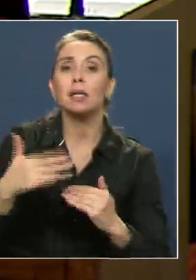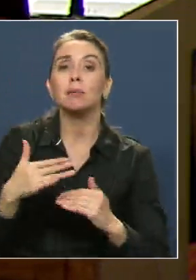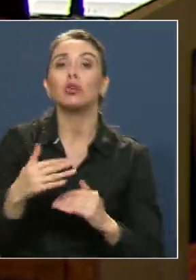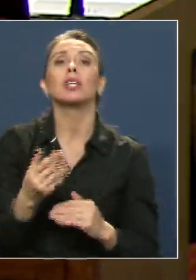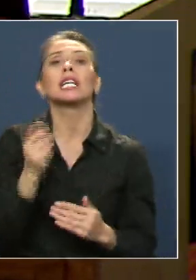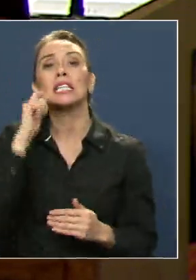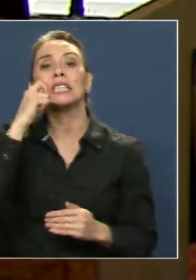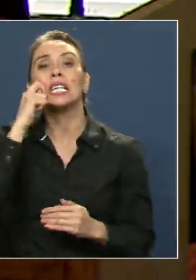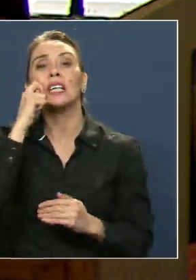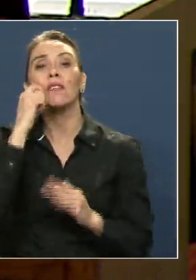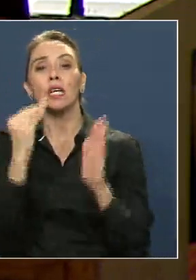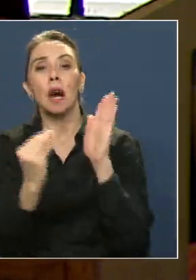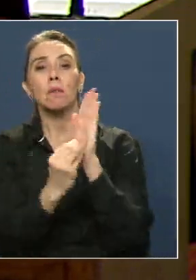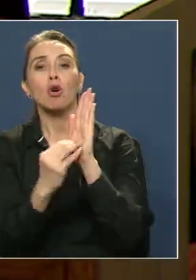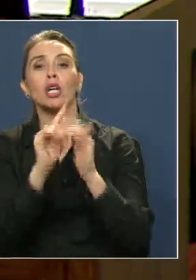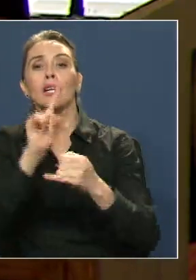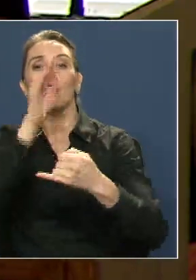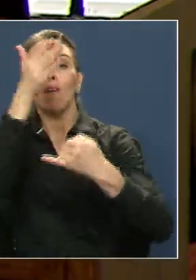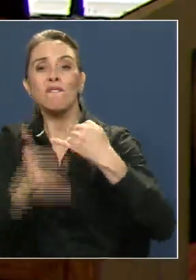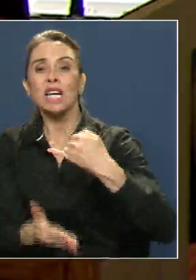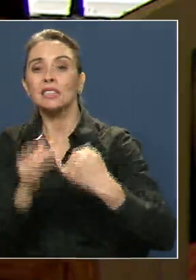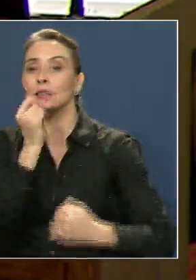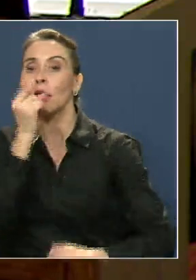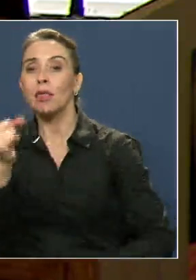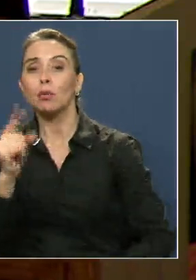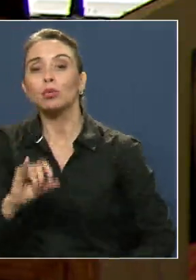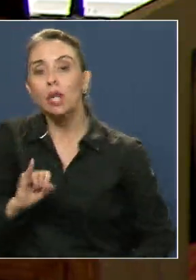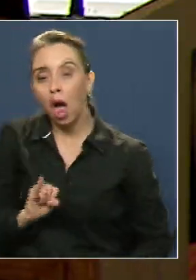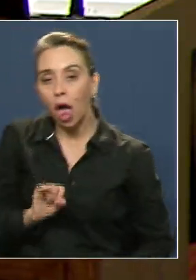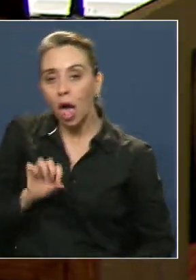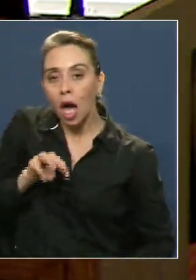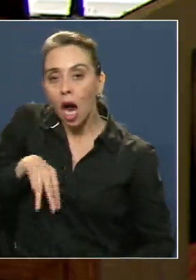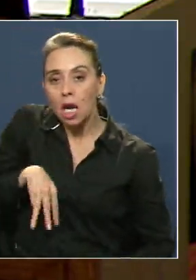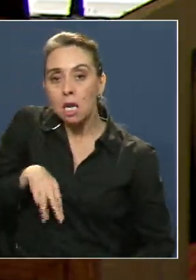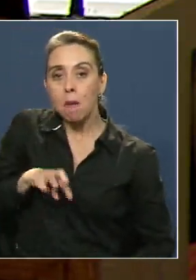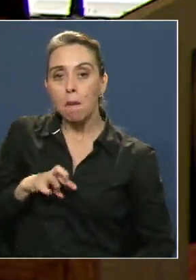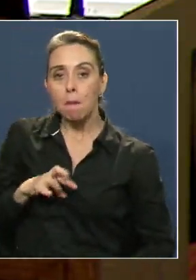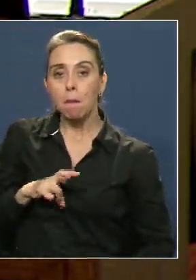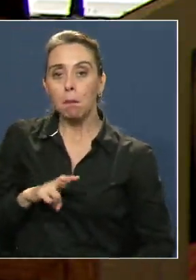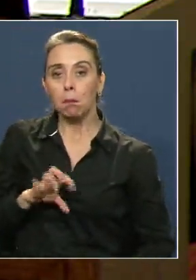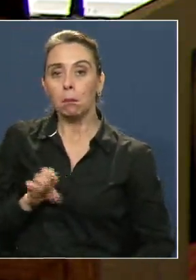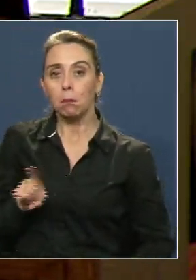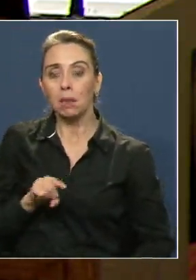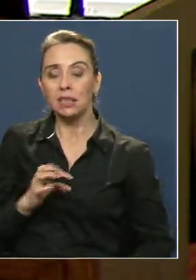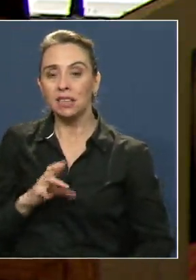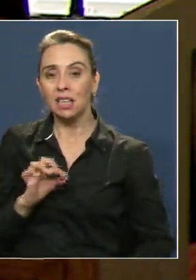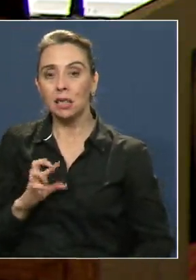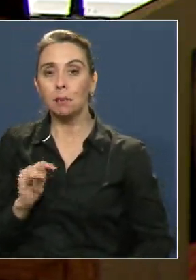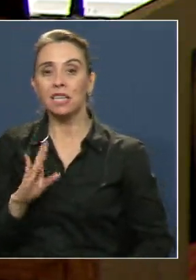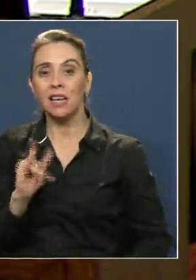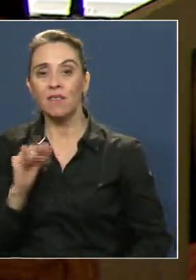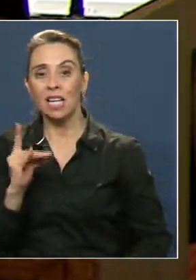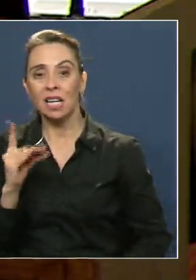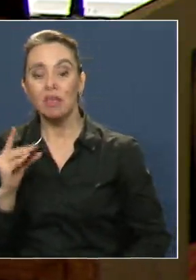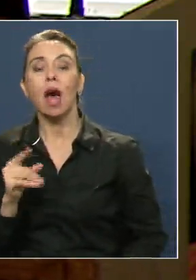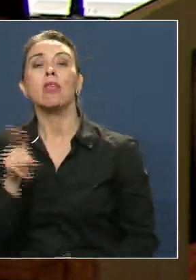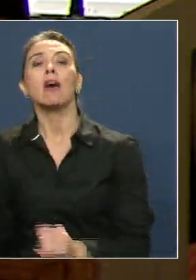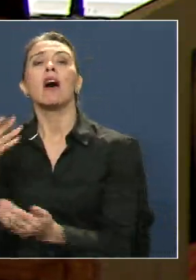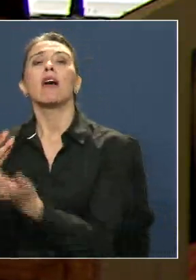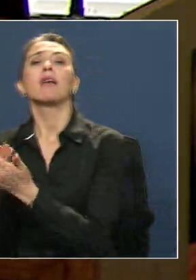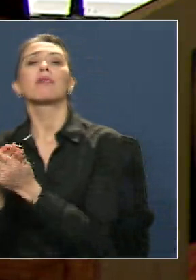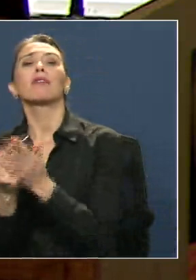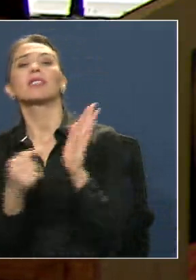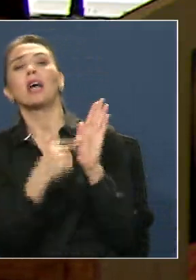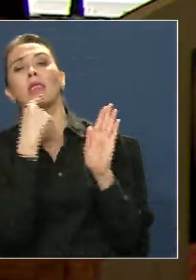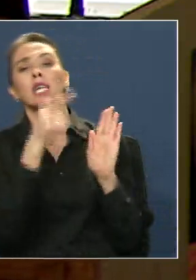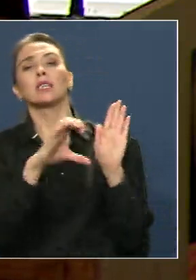imprescriptibilidad. Sin embargo, al parecer hay dudas que yo creo que muchas veces se escudan en el tema de constitucionalidad porque